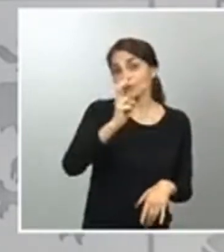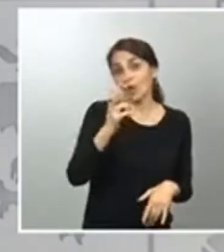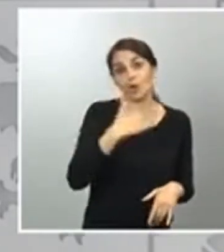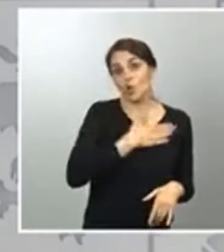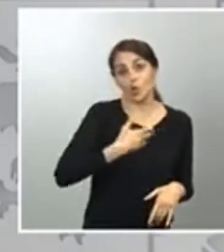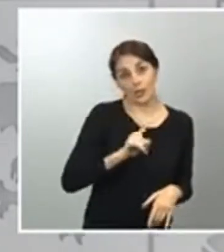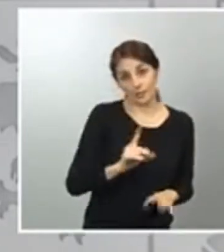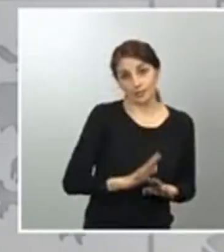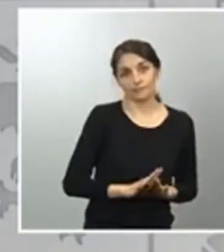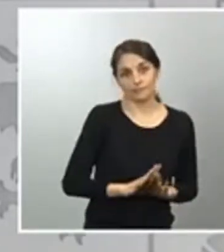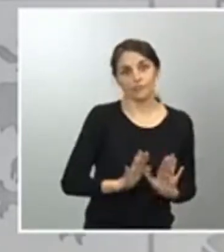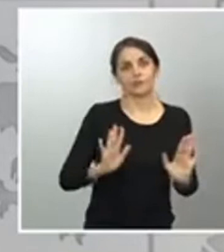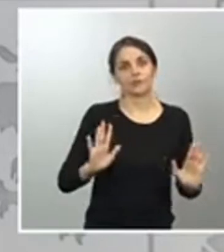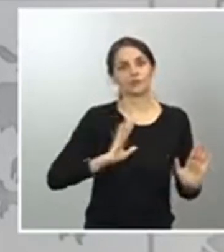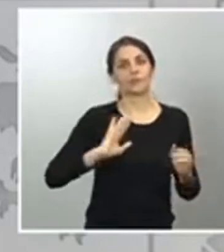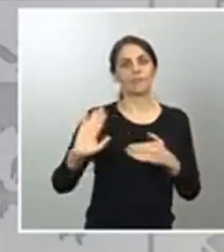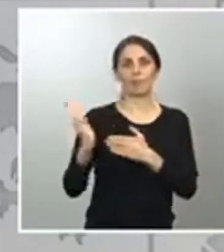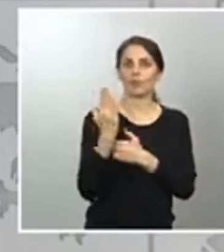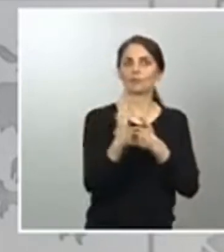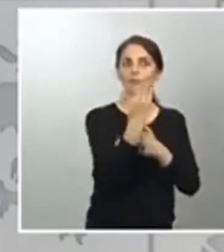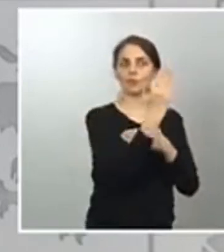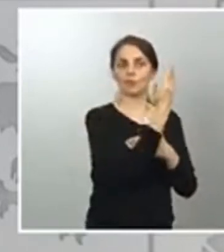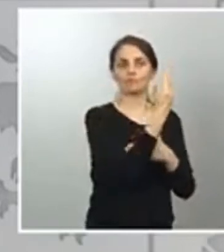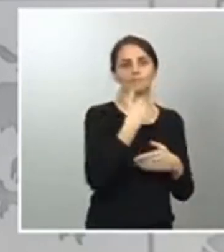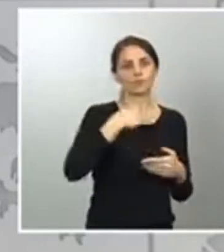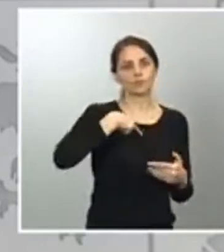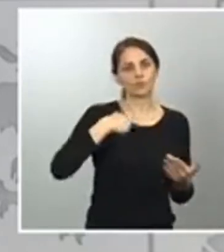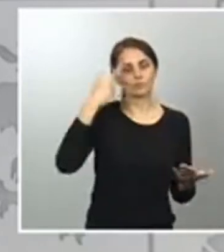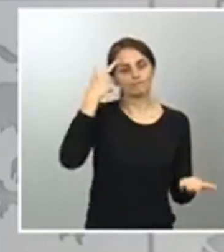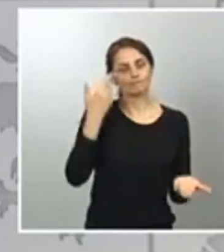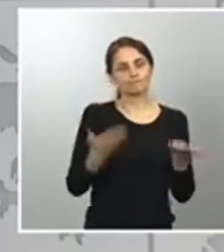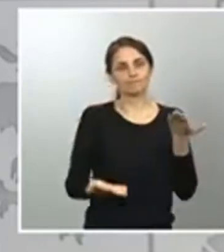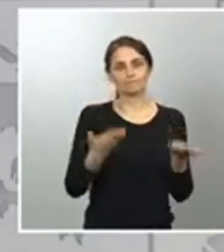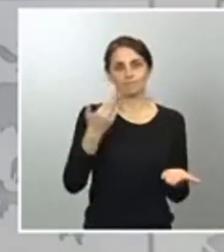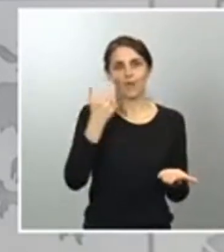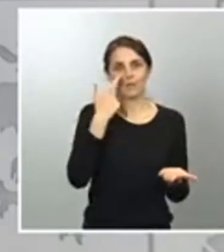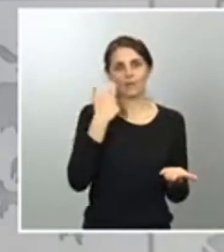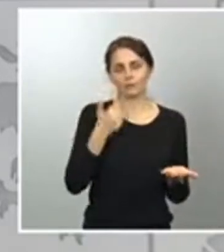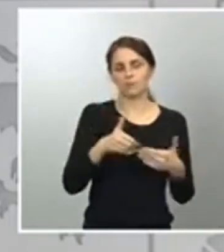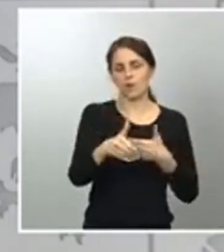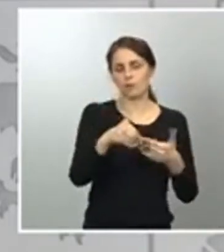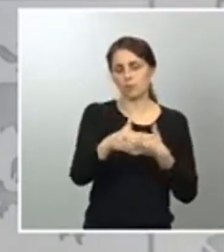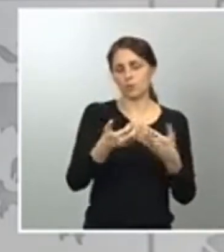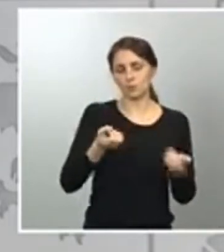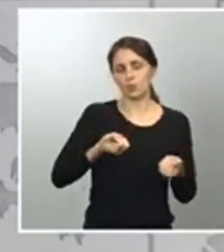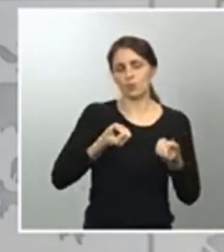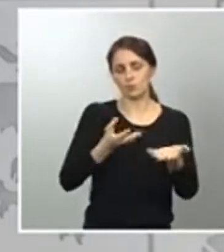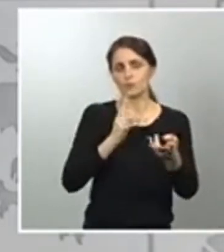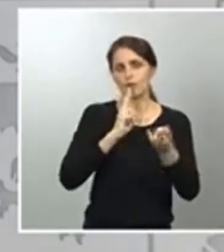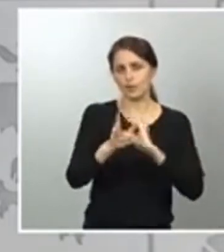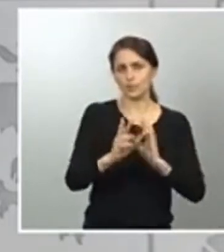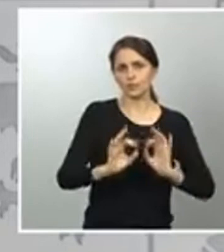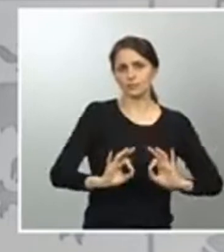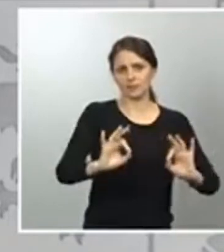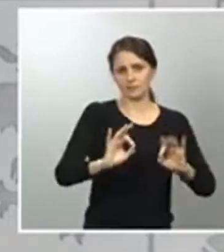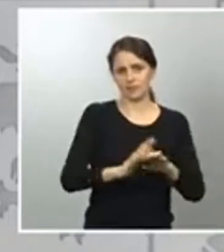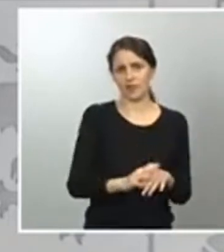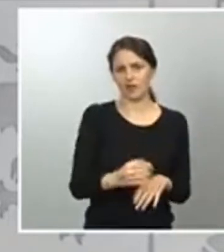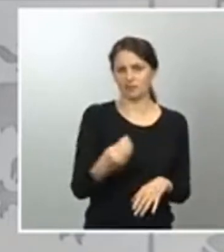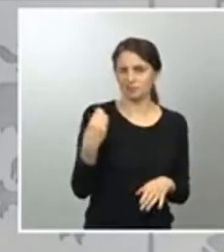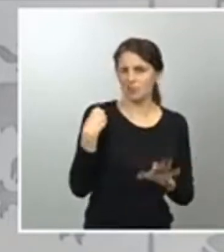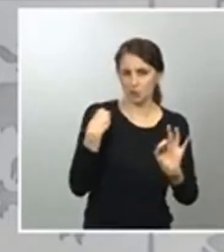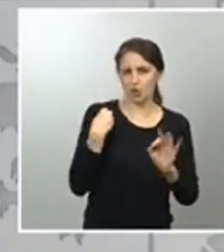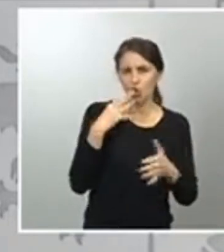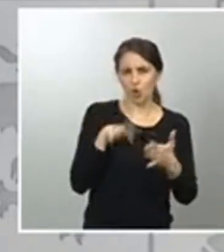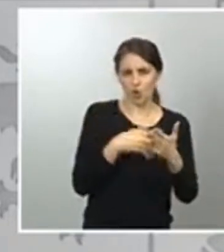las posibilidades y a lo largo de los próximos días, pues lógicamente, daremos una respuesta más concreta a la cuestión que usted plantea. Pero